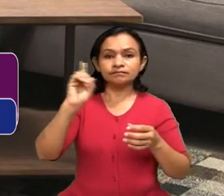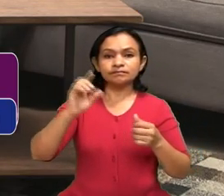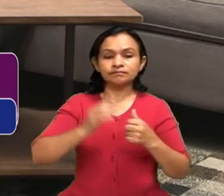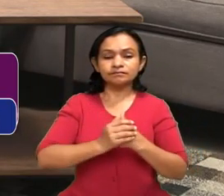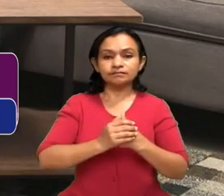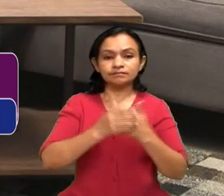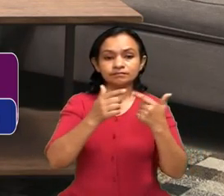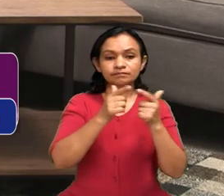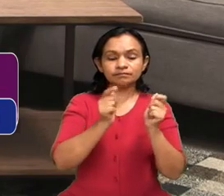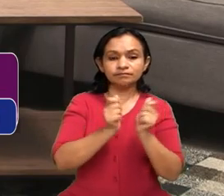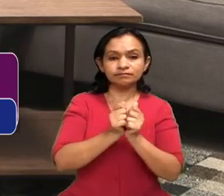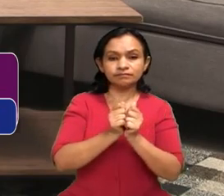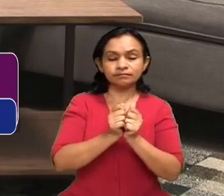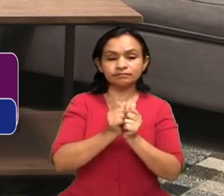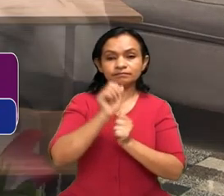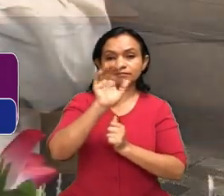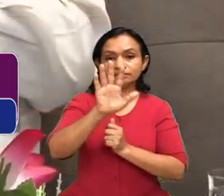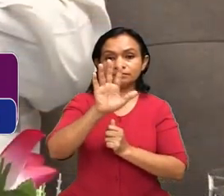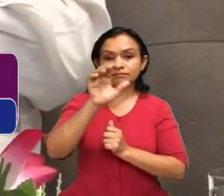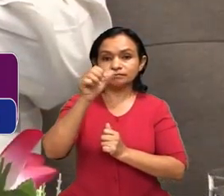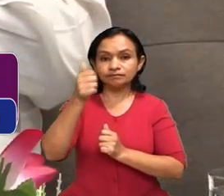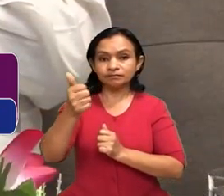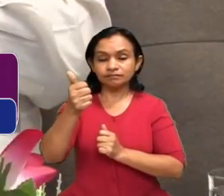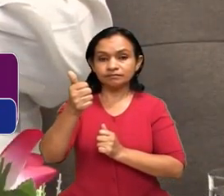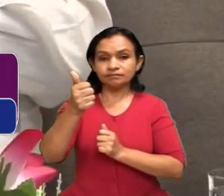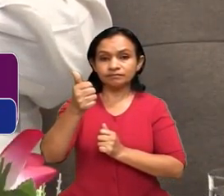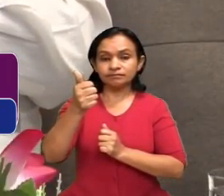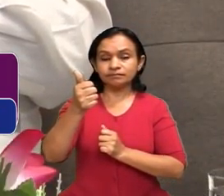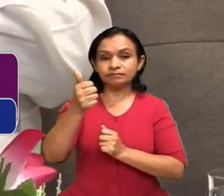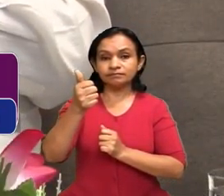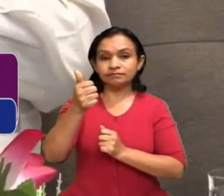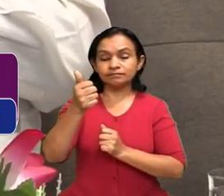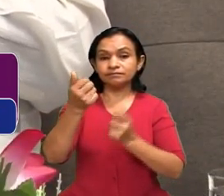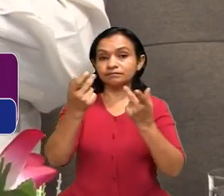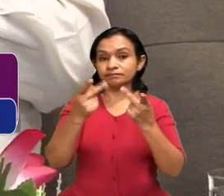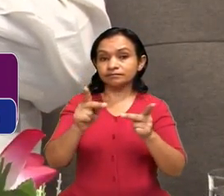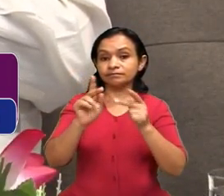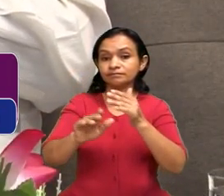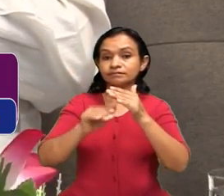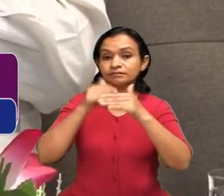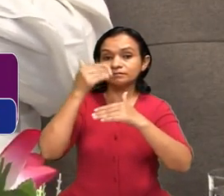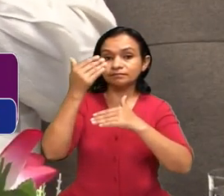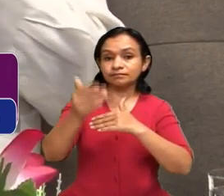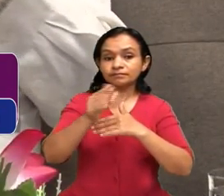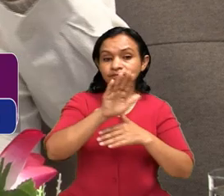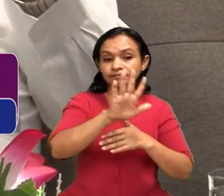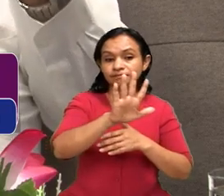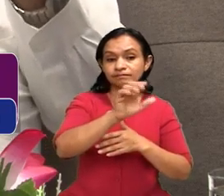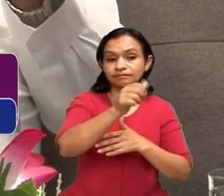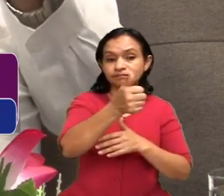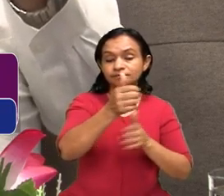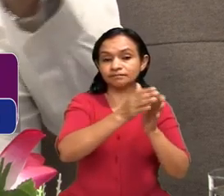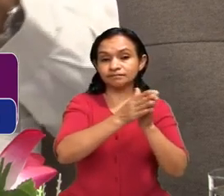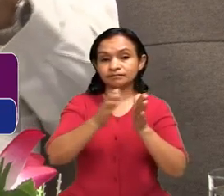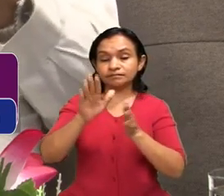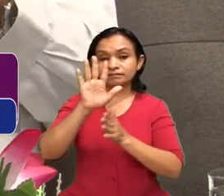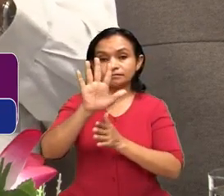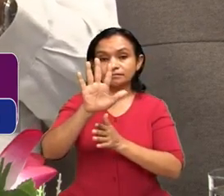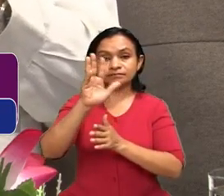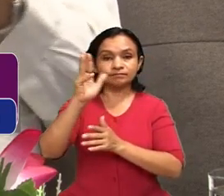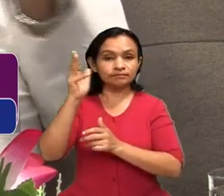el movimiento del 56. Okay. Pero después, entre el 56 y el